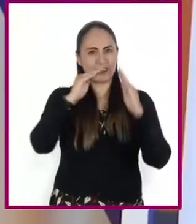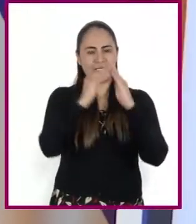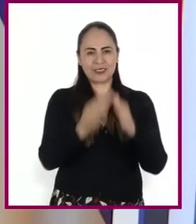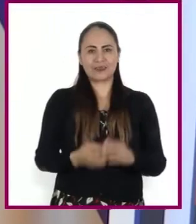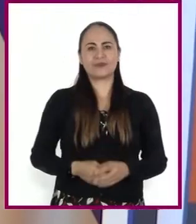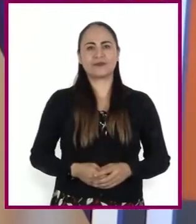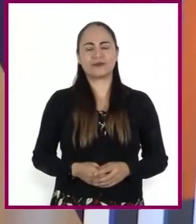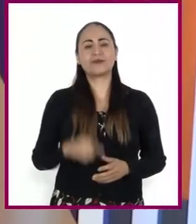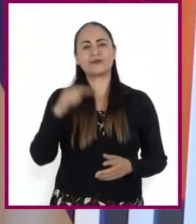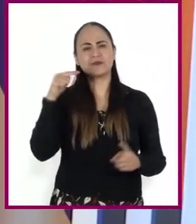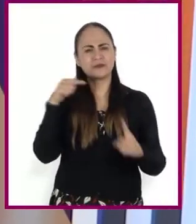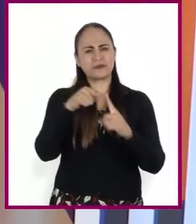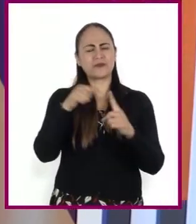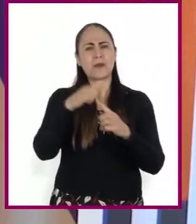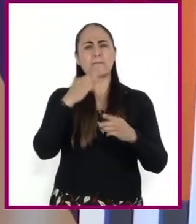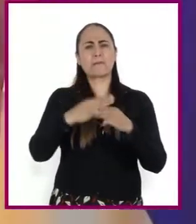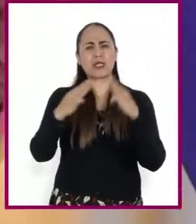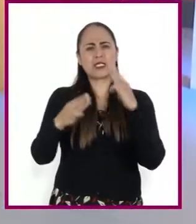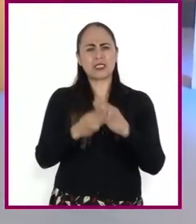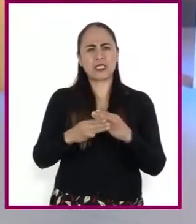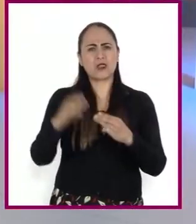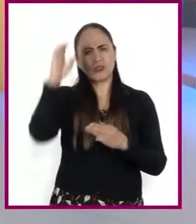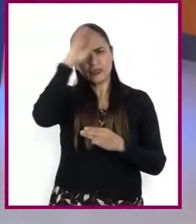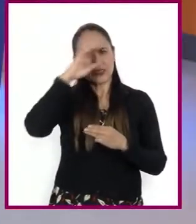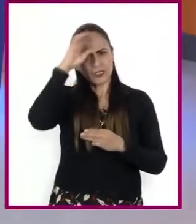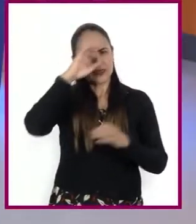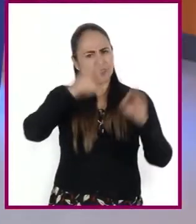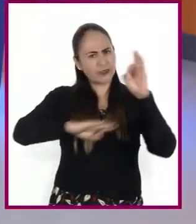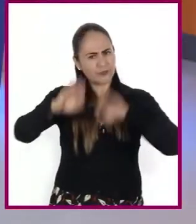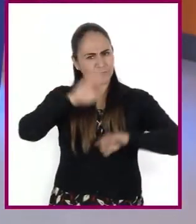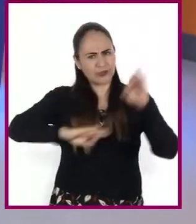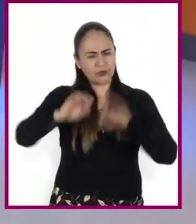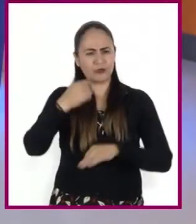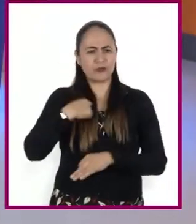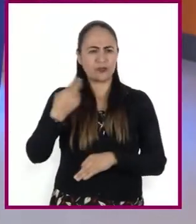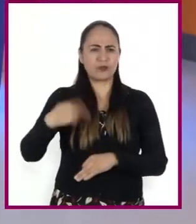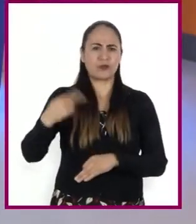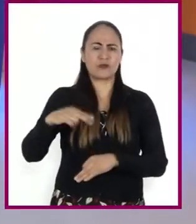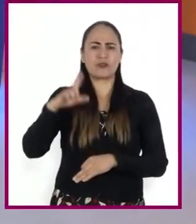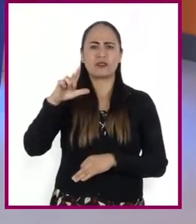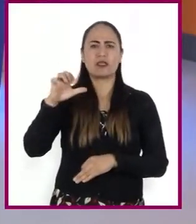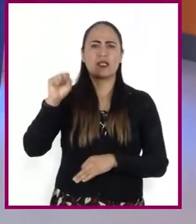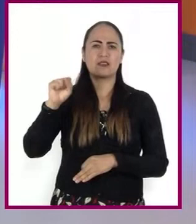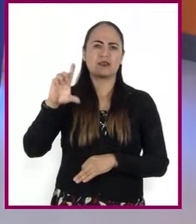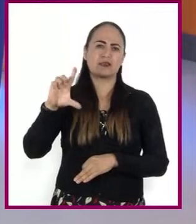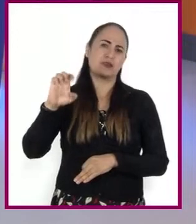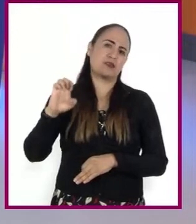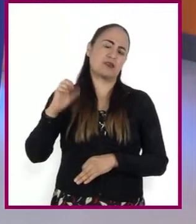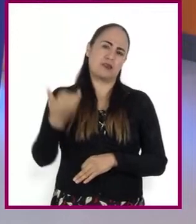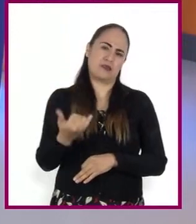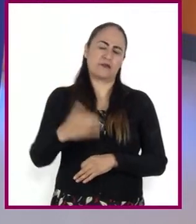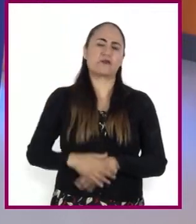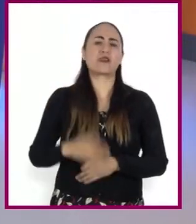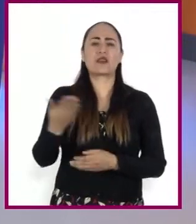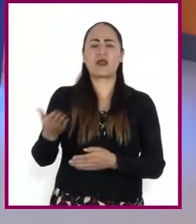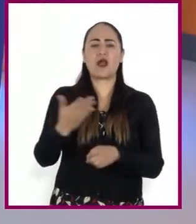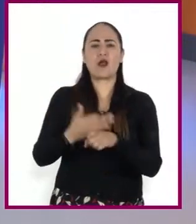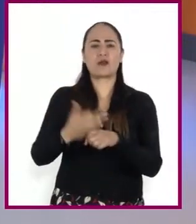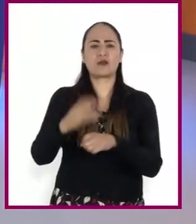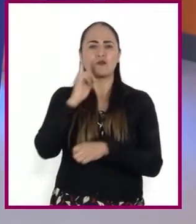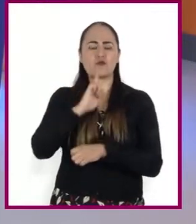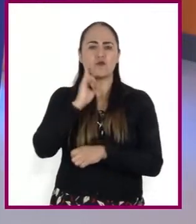Casa correspondiente a la asignatura de Ciencias Física. Mi nombre es Leslie Mendívil y en esta ocasión le damos la bienvenida a la